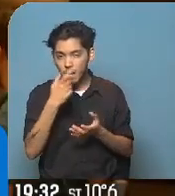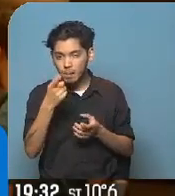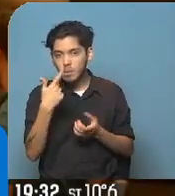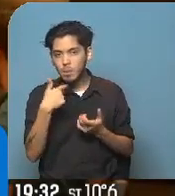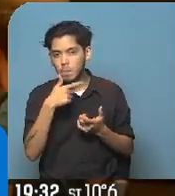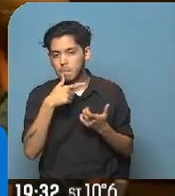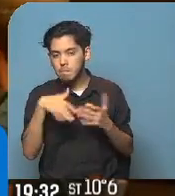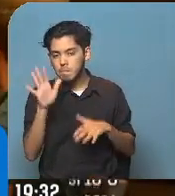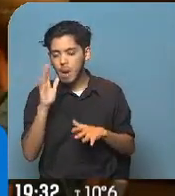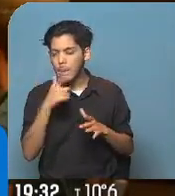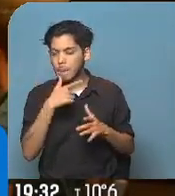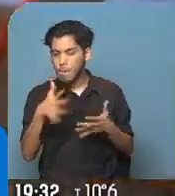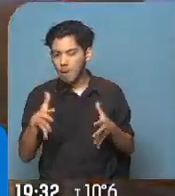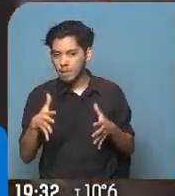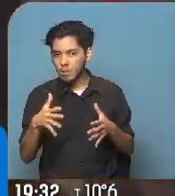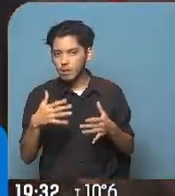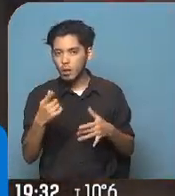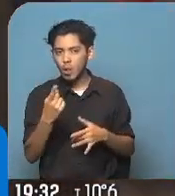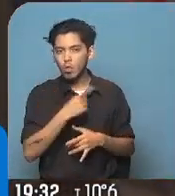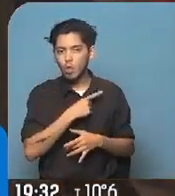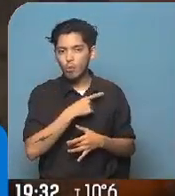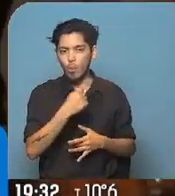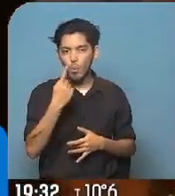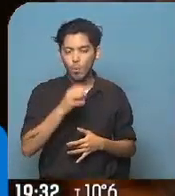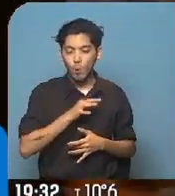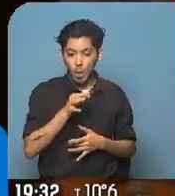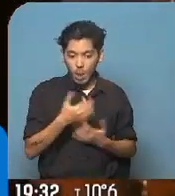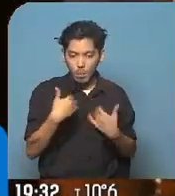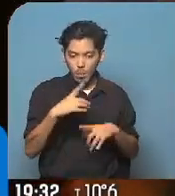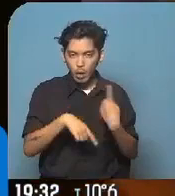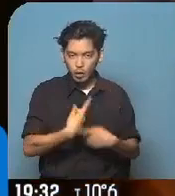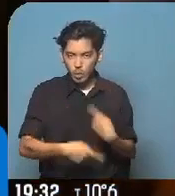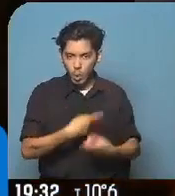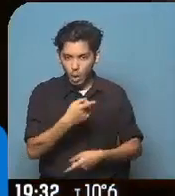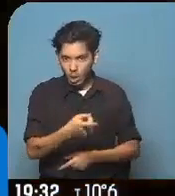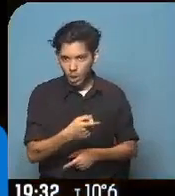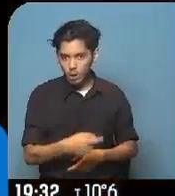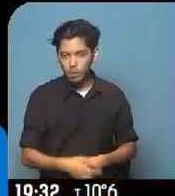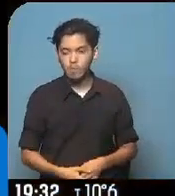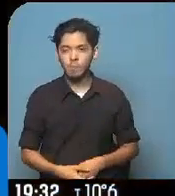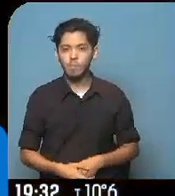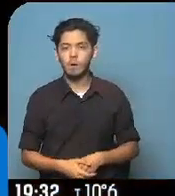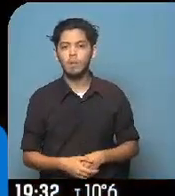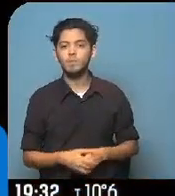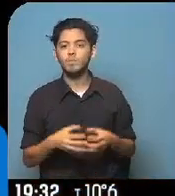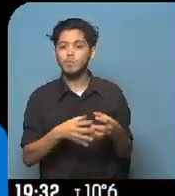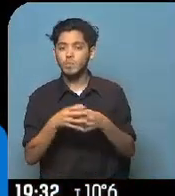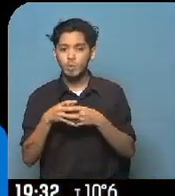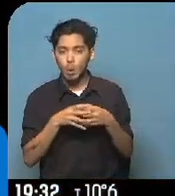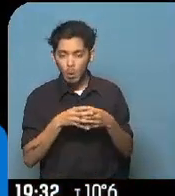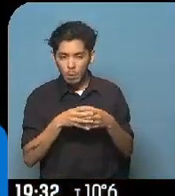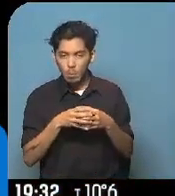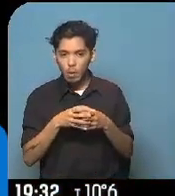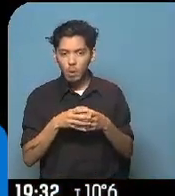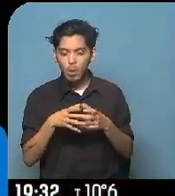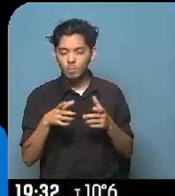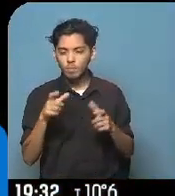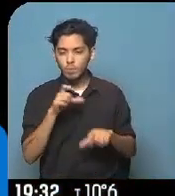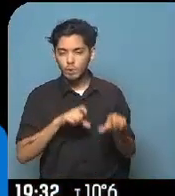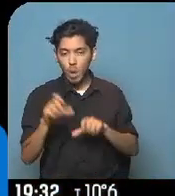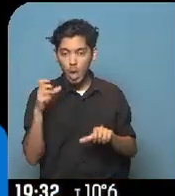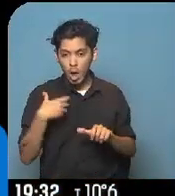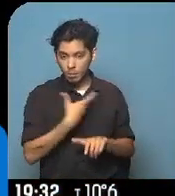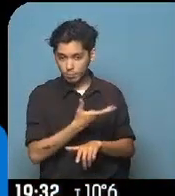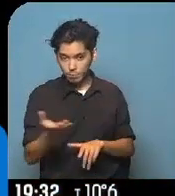a un lugar donde la vida podría subsistir. Miembros de la comunidad científica